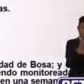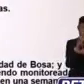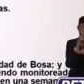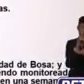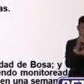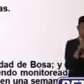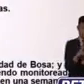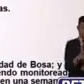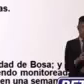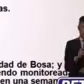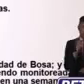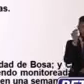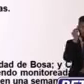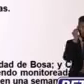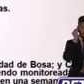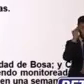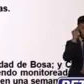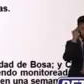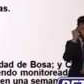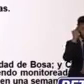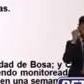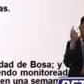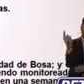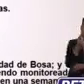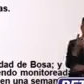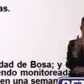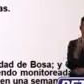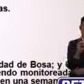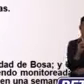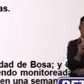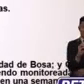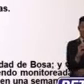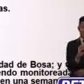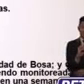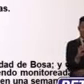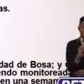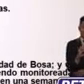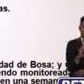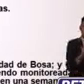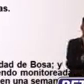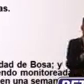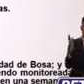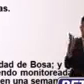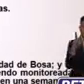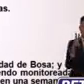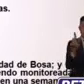del 30 a las 0 horas, hasta el próximo 12 de febrero con